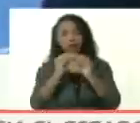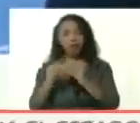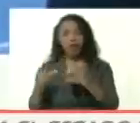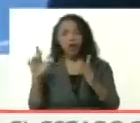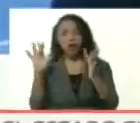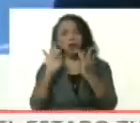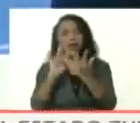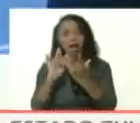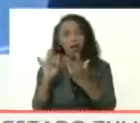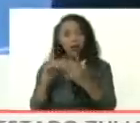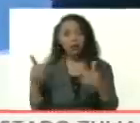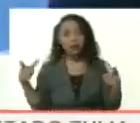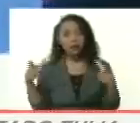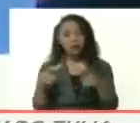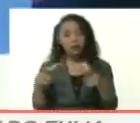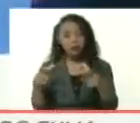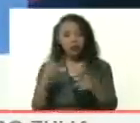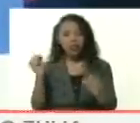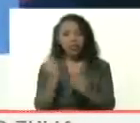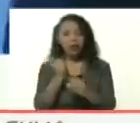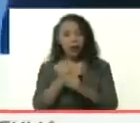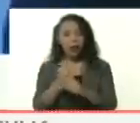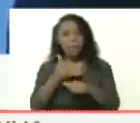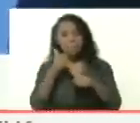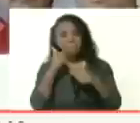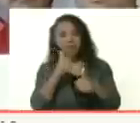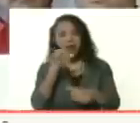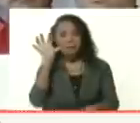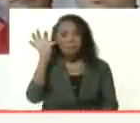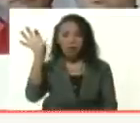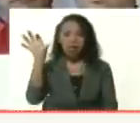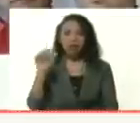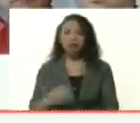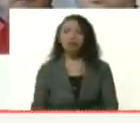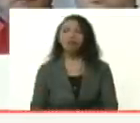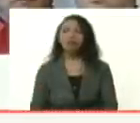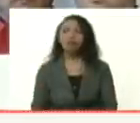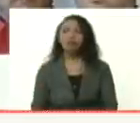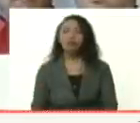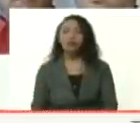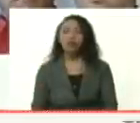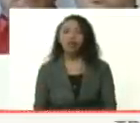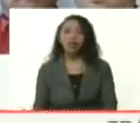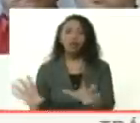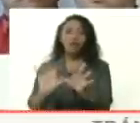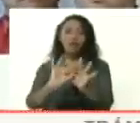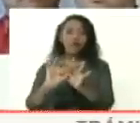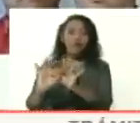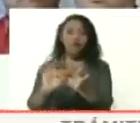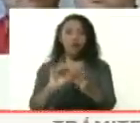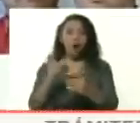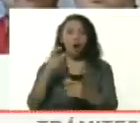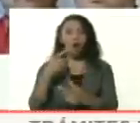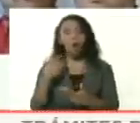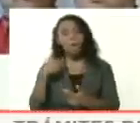reuniones. ¿Para qué? Para trabajar por el bien del país. Siempre para trabajar por el bien del país. Por la unidad de nuestro pueblo, por la